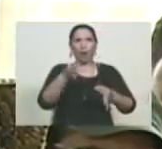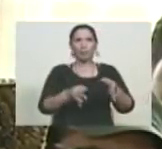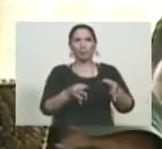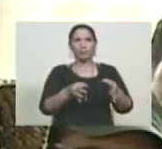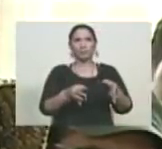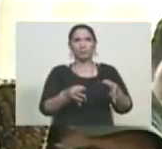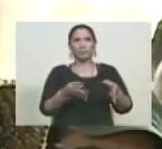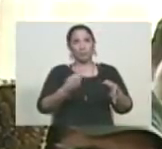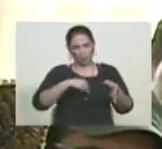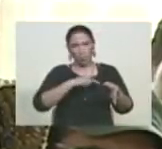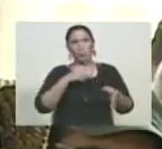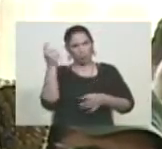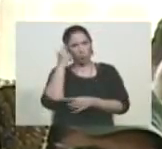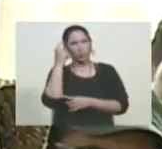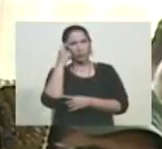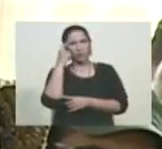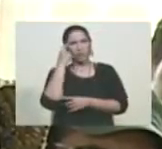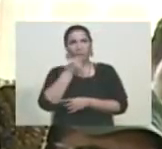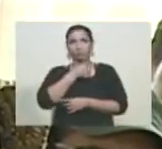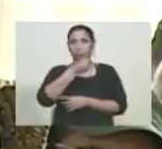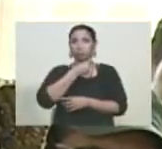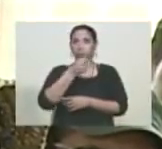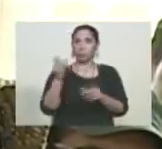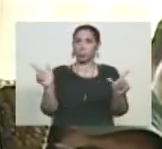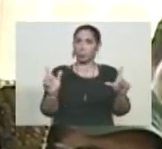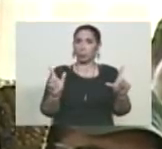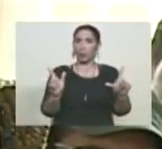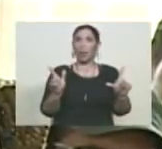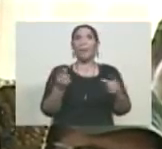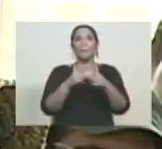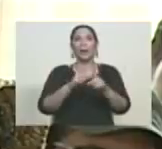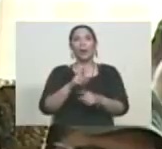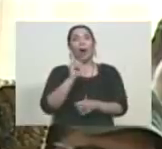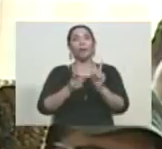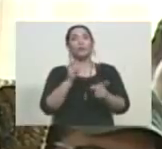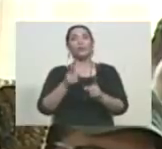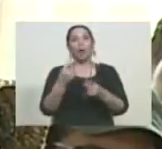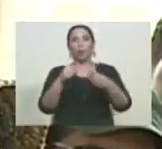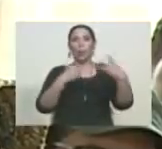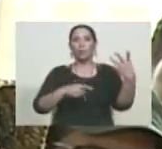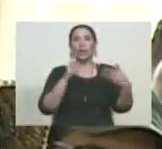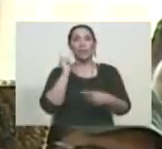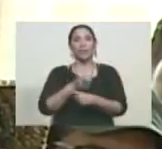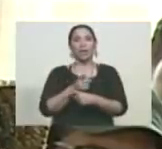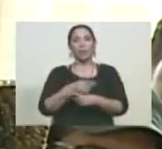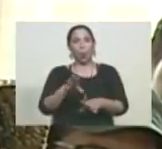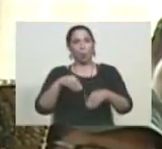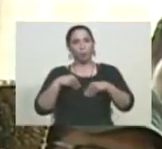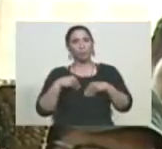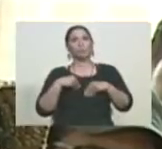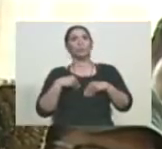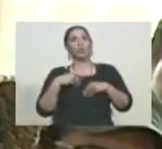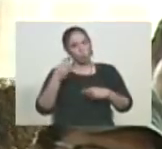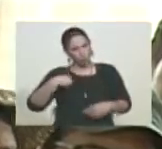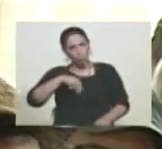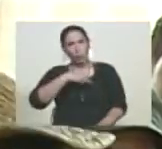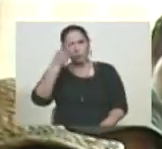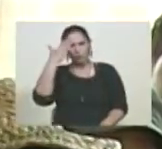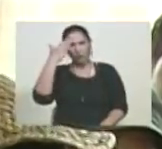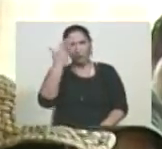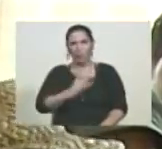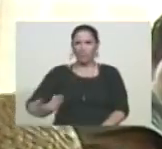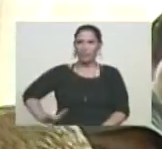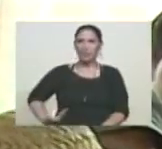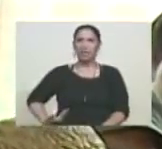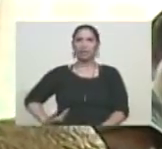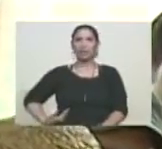sé que estamos en cadena nacional y algunas cosas no tenemos que reservar, pero sabemos que tenemos un presidente obrero, tenemos una Asamblea